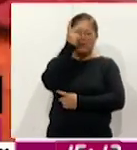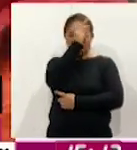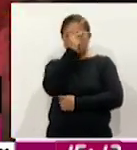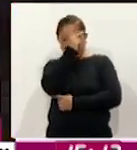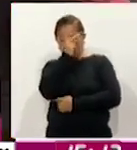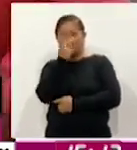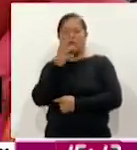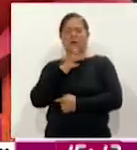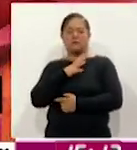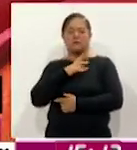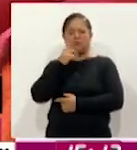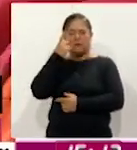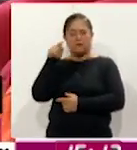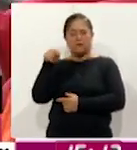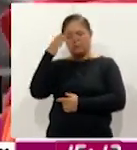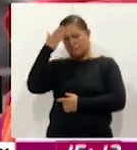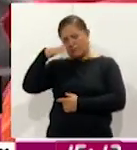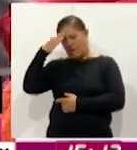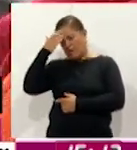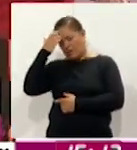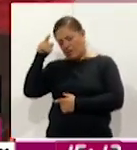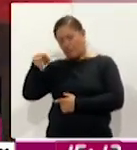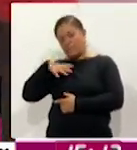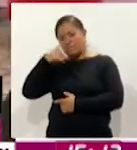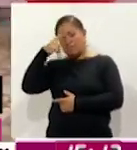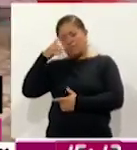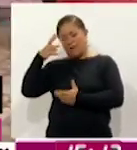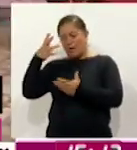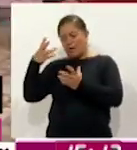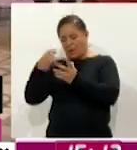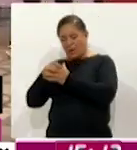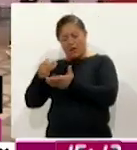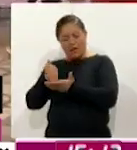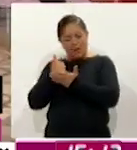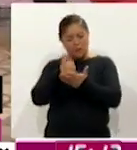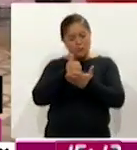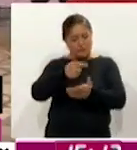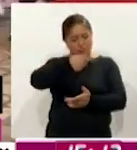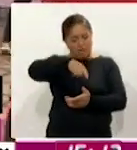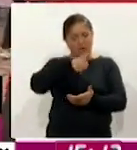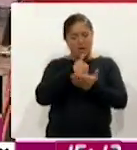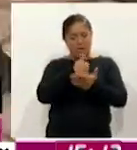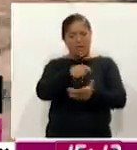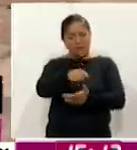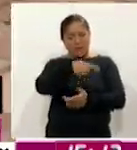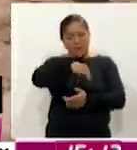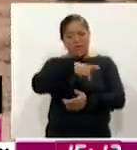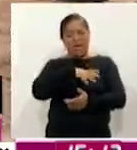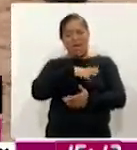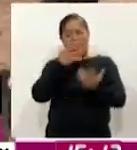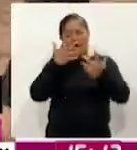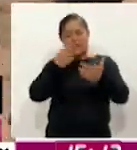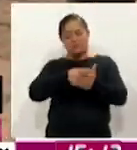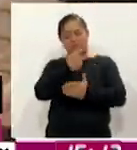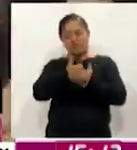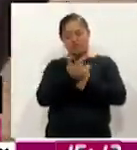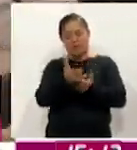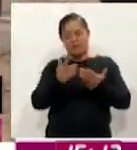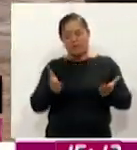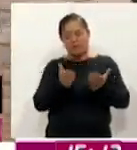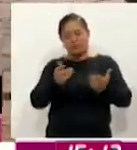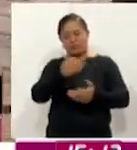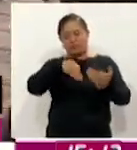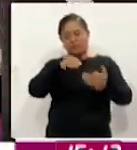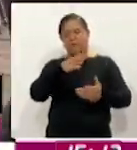personas que están capacitadas para hacer y diseñar proyectos productivos en favor de las mujeres. Así es que este día, como mencionaba,